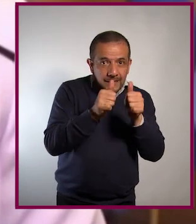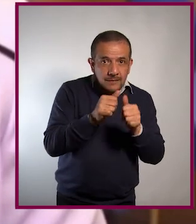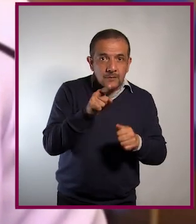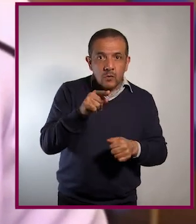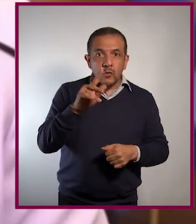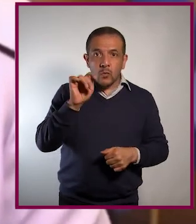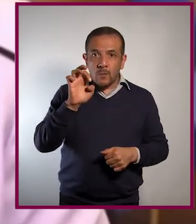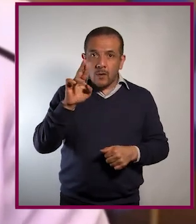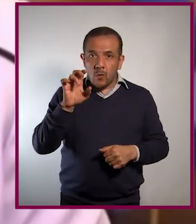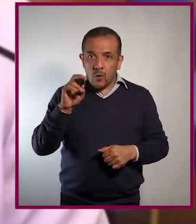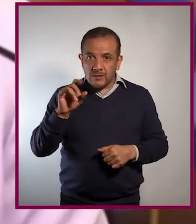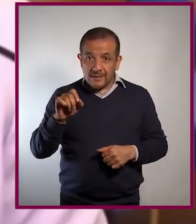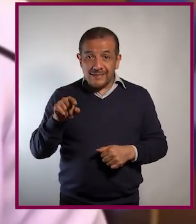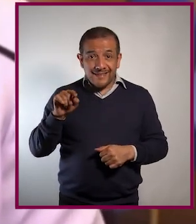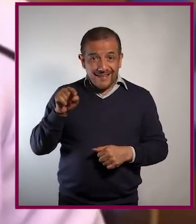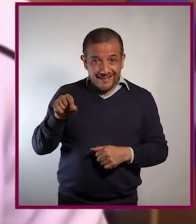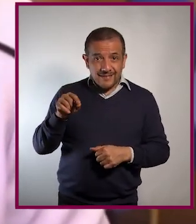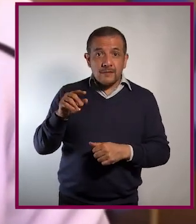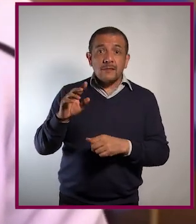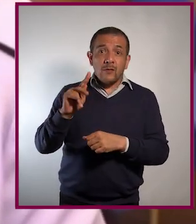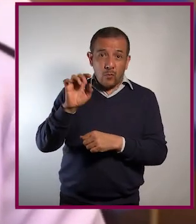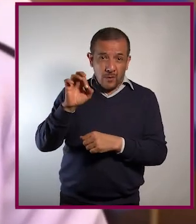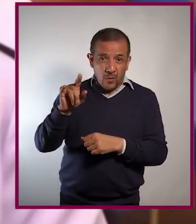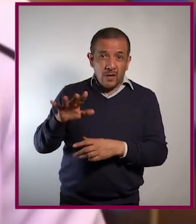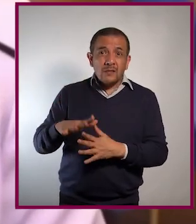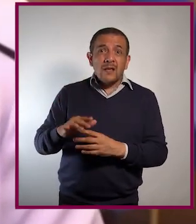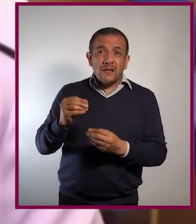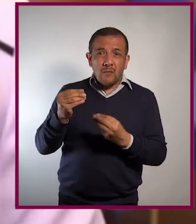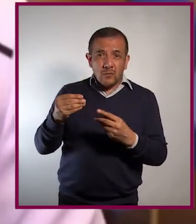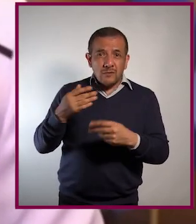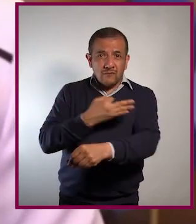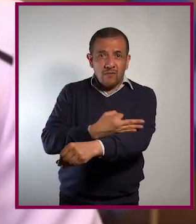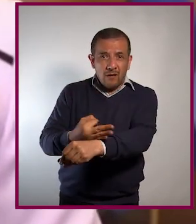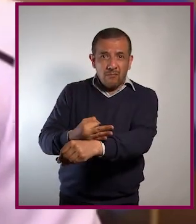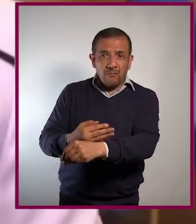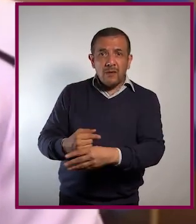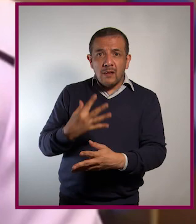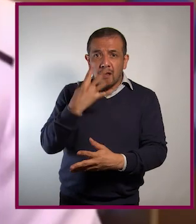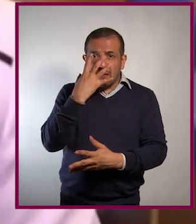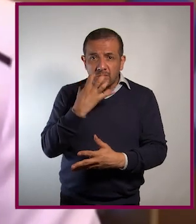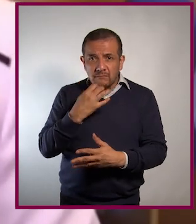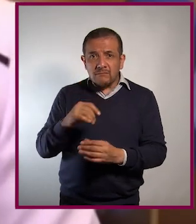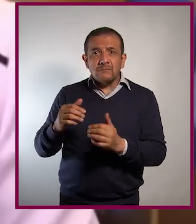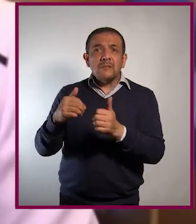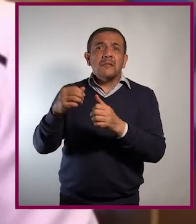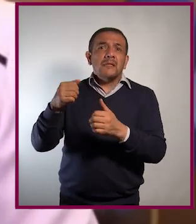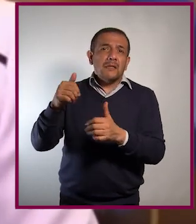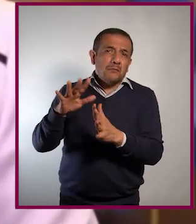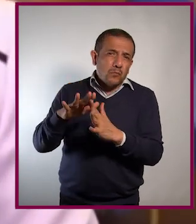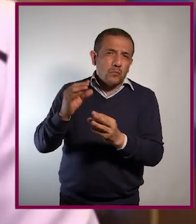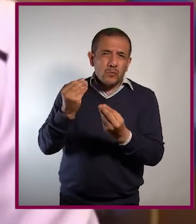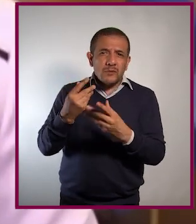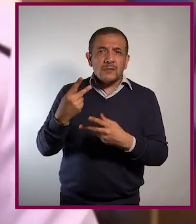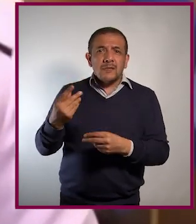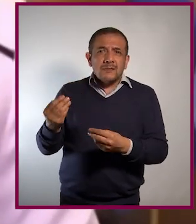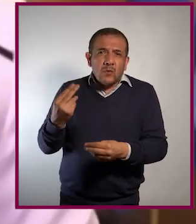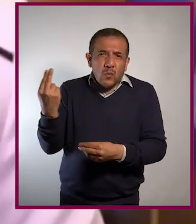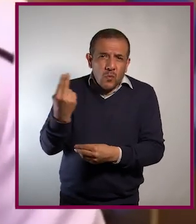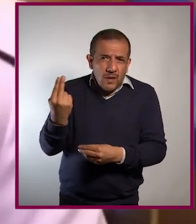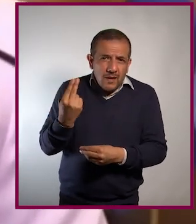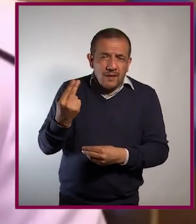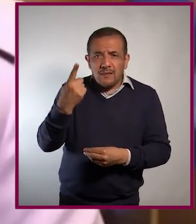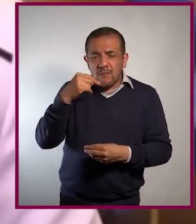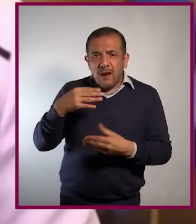enfermedad como la tuberculosis que ha desgarrado a familias durante generaciones, que escuchemos con una nueva sensación